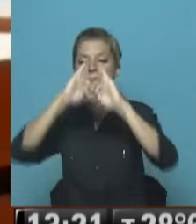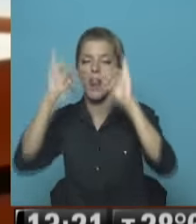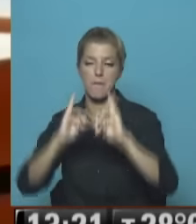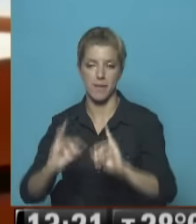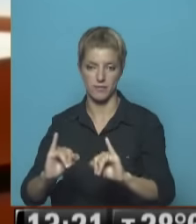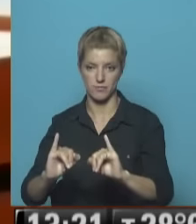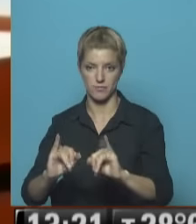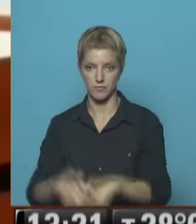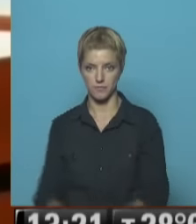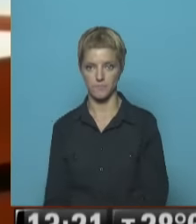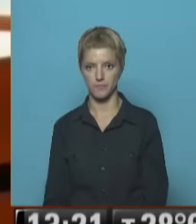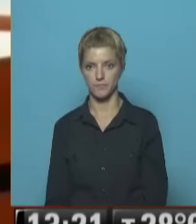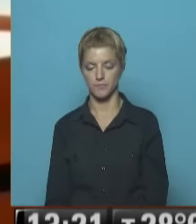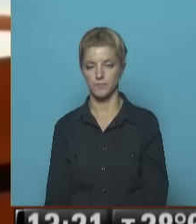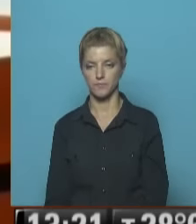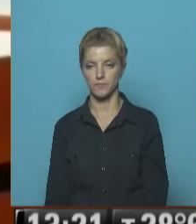anhelada.